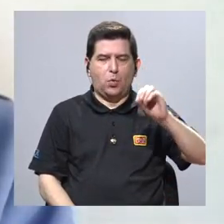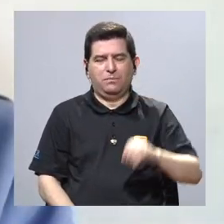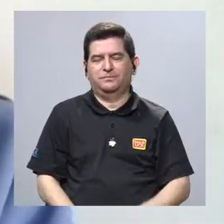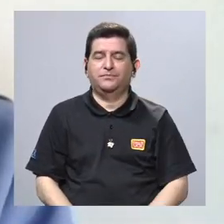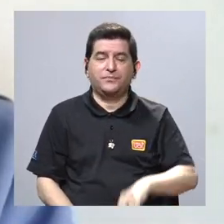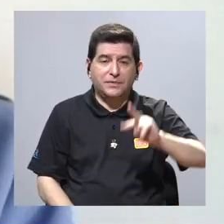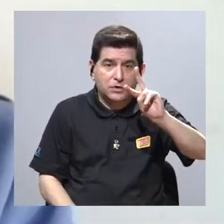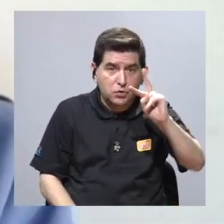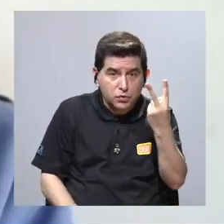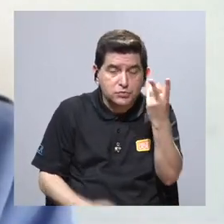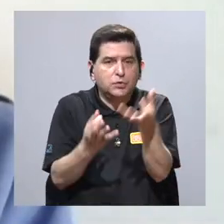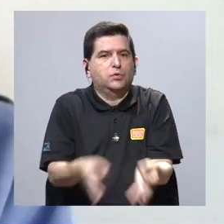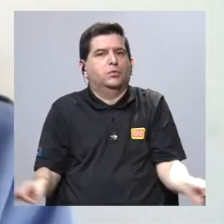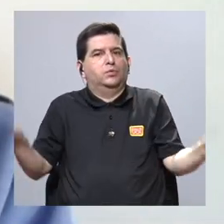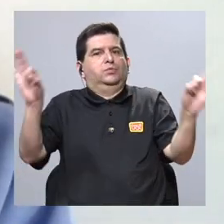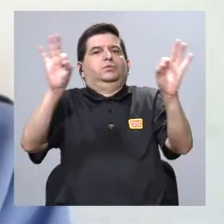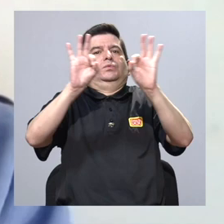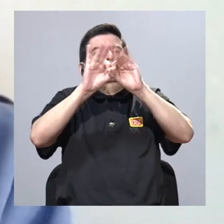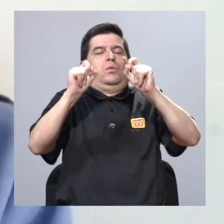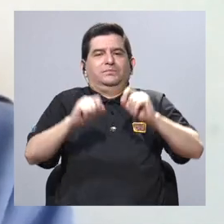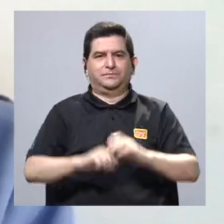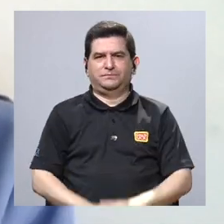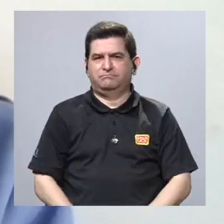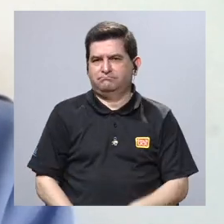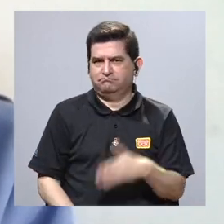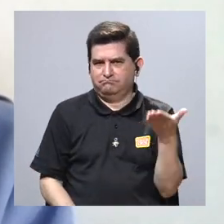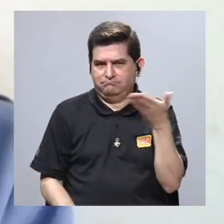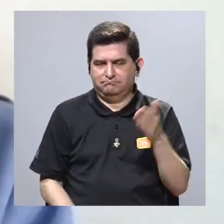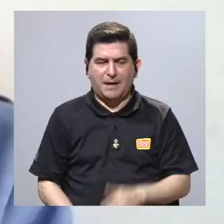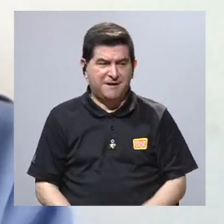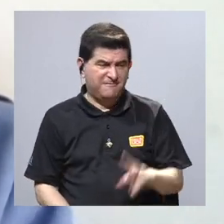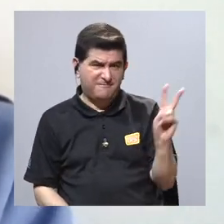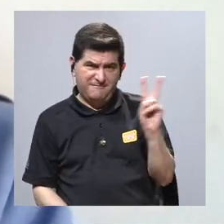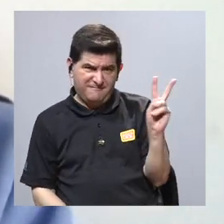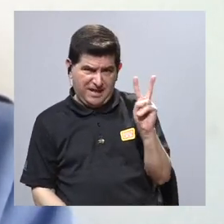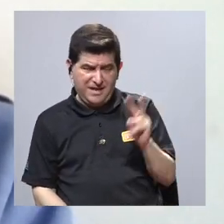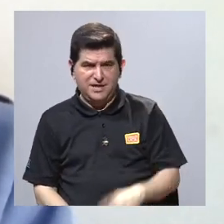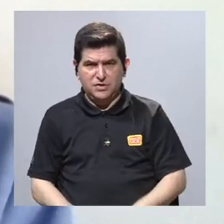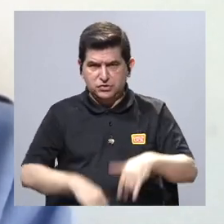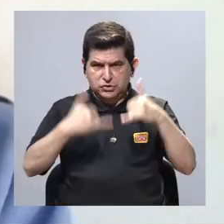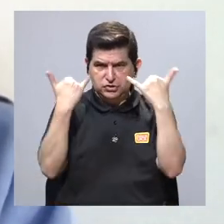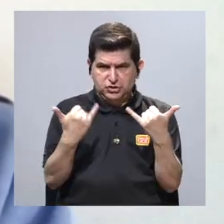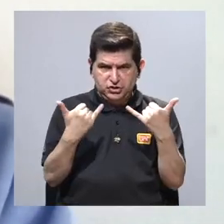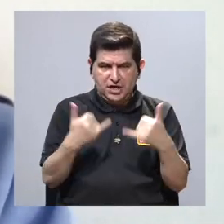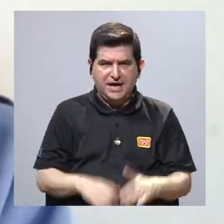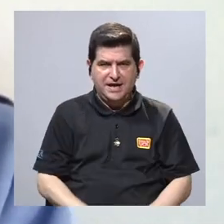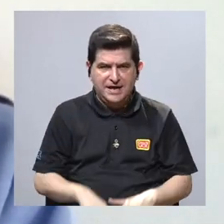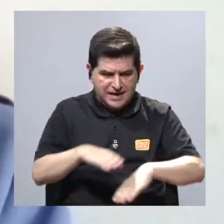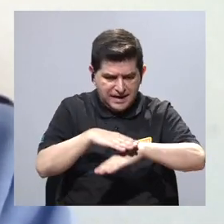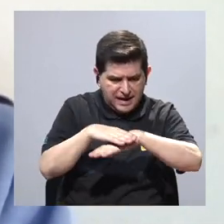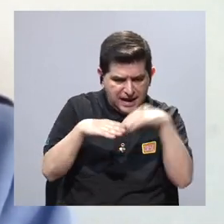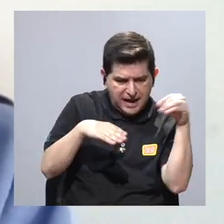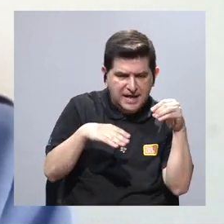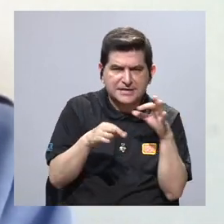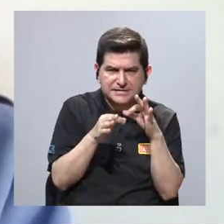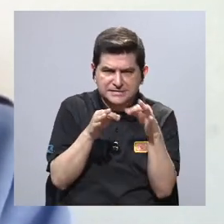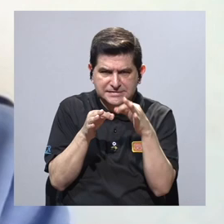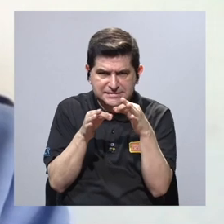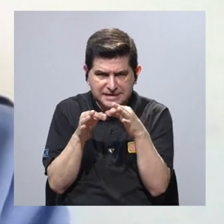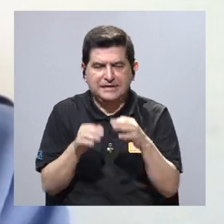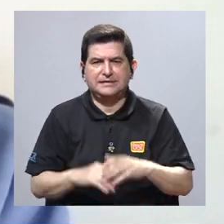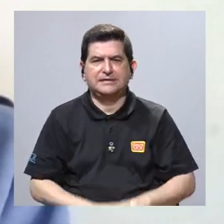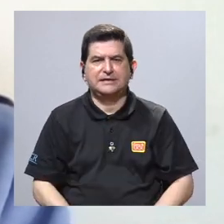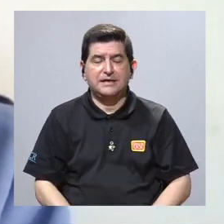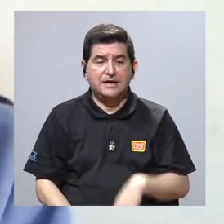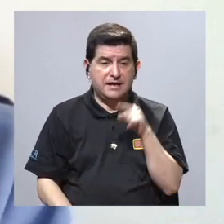segundo aspecto que es relevante es que los virus, una vez que salen de las células,